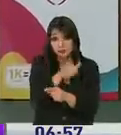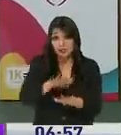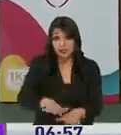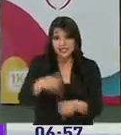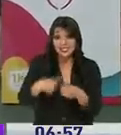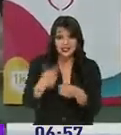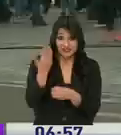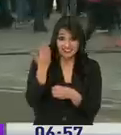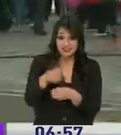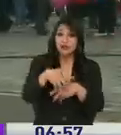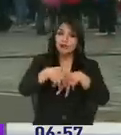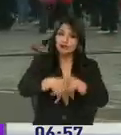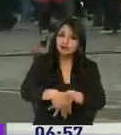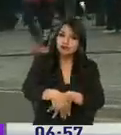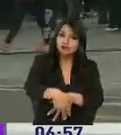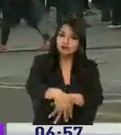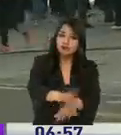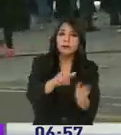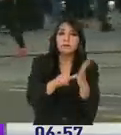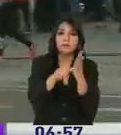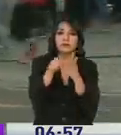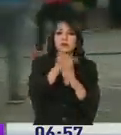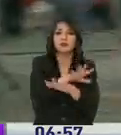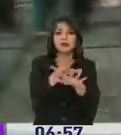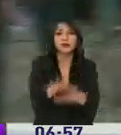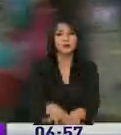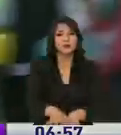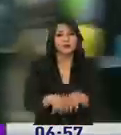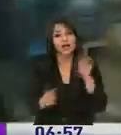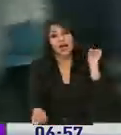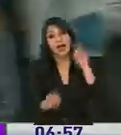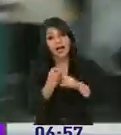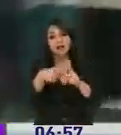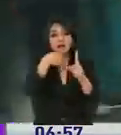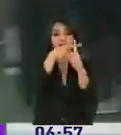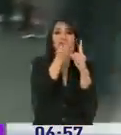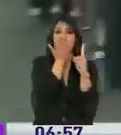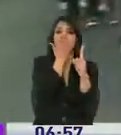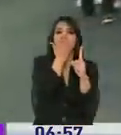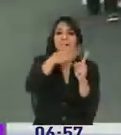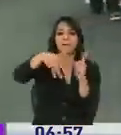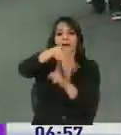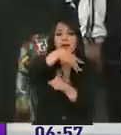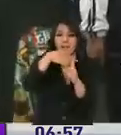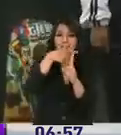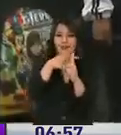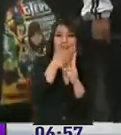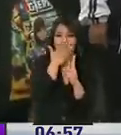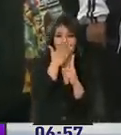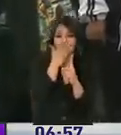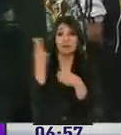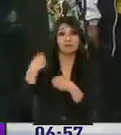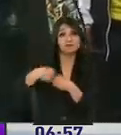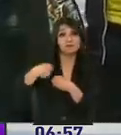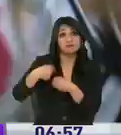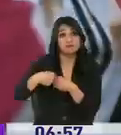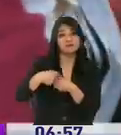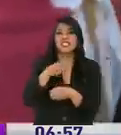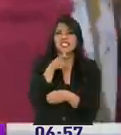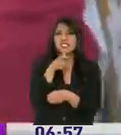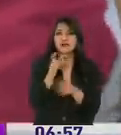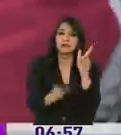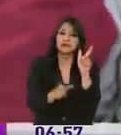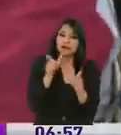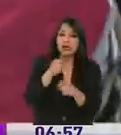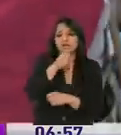desarrolló una caminata que partió desde el Ministerio de Agricultura hasta la Cruz del Papa en el Parque La Carolina, en la que participaron principalmente